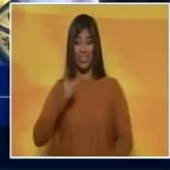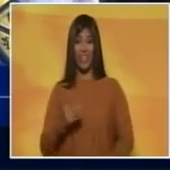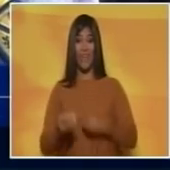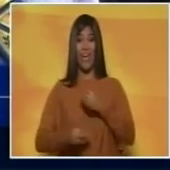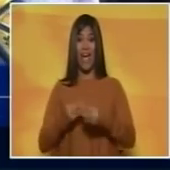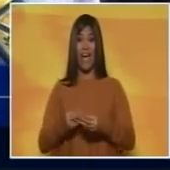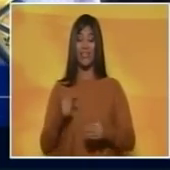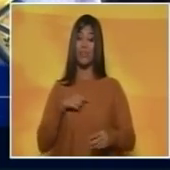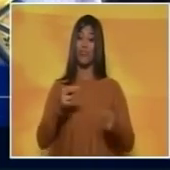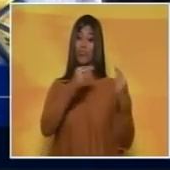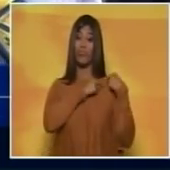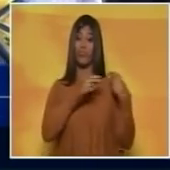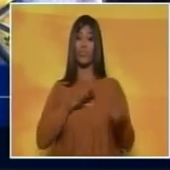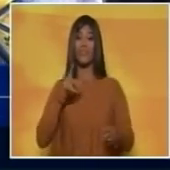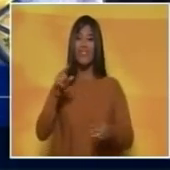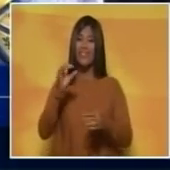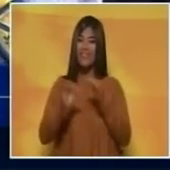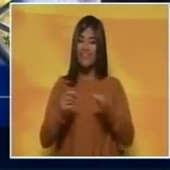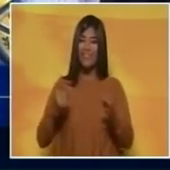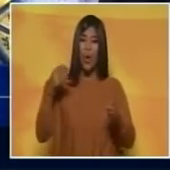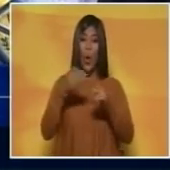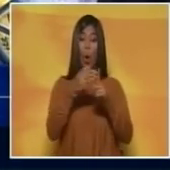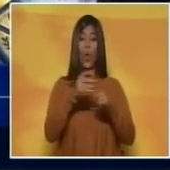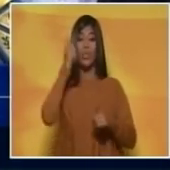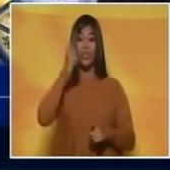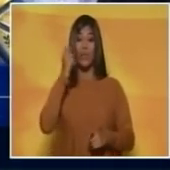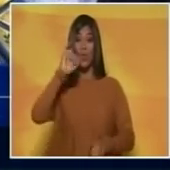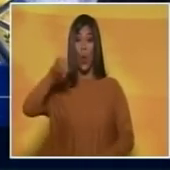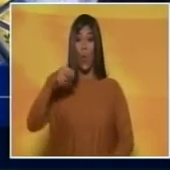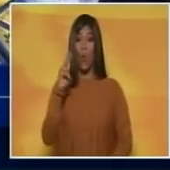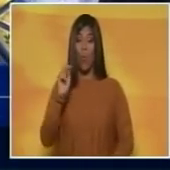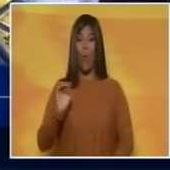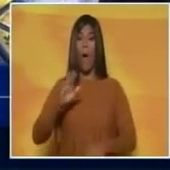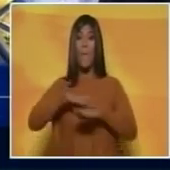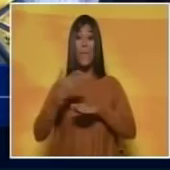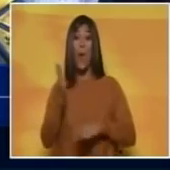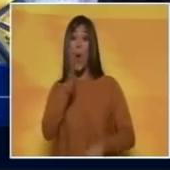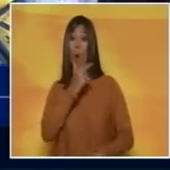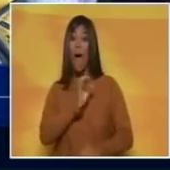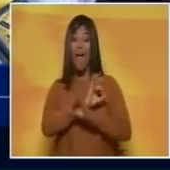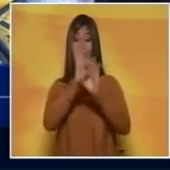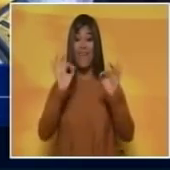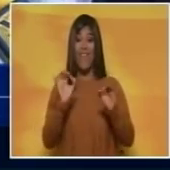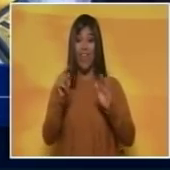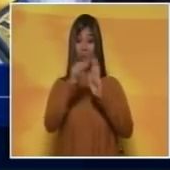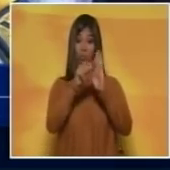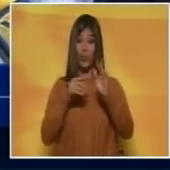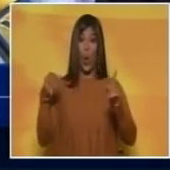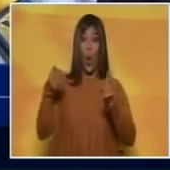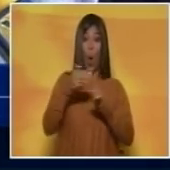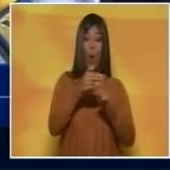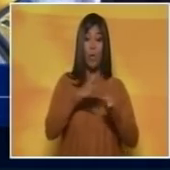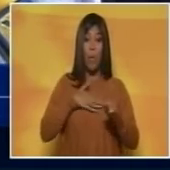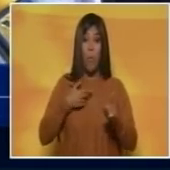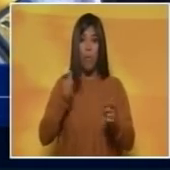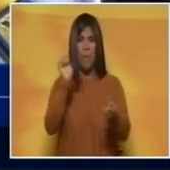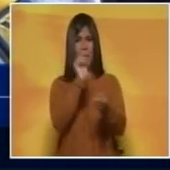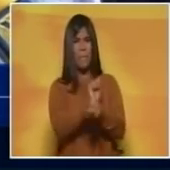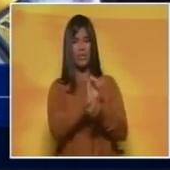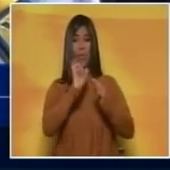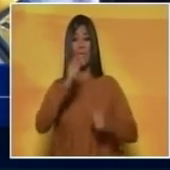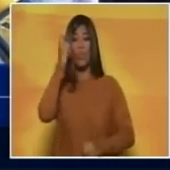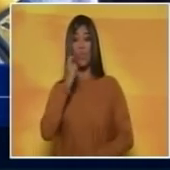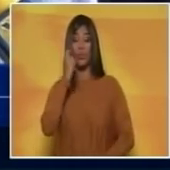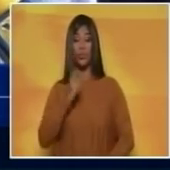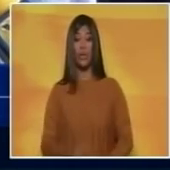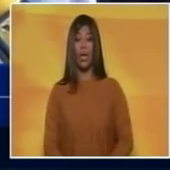un sobreseimiento de la causa para el diputado Juan Requesens, debido a que no hay ni un solo elemento de convicción contra el